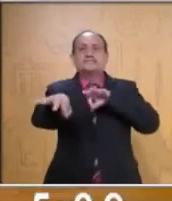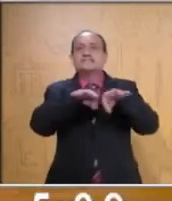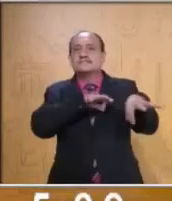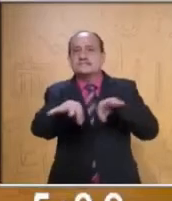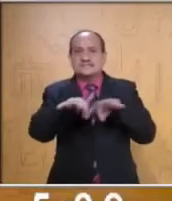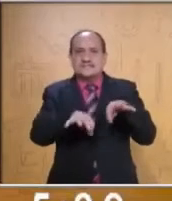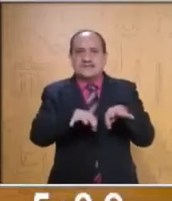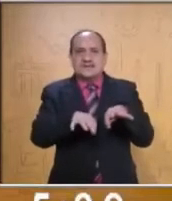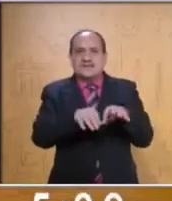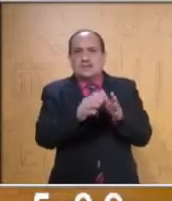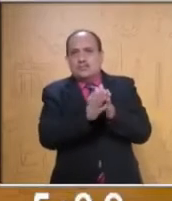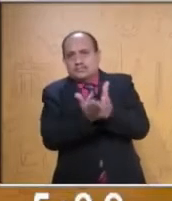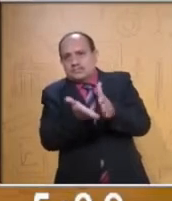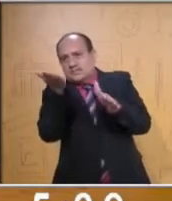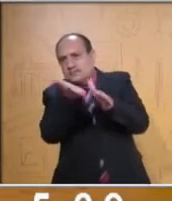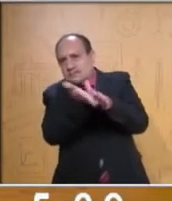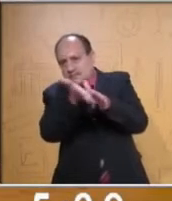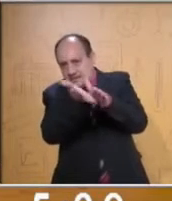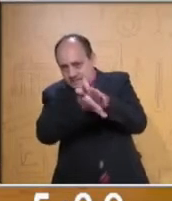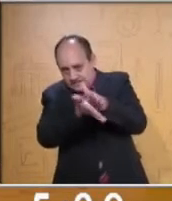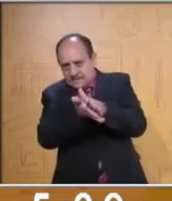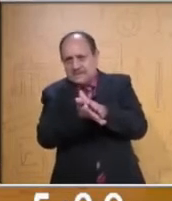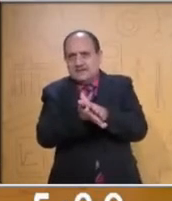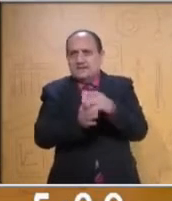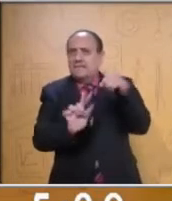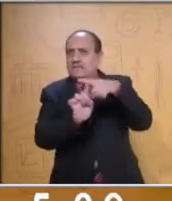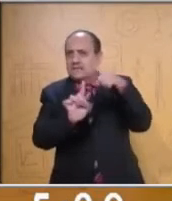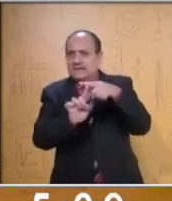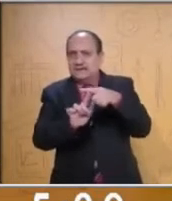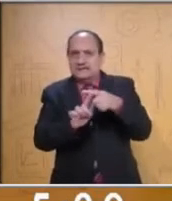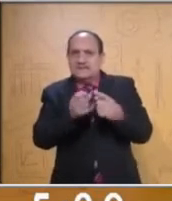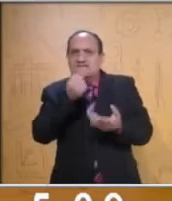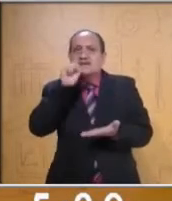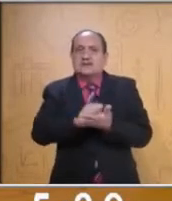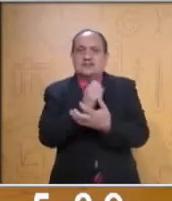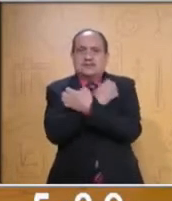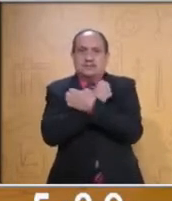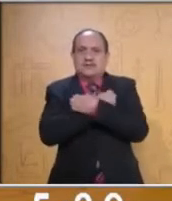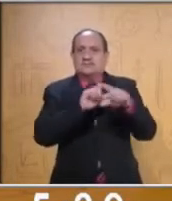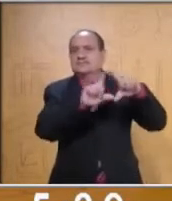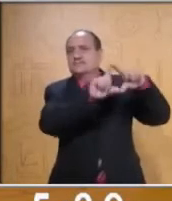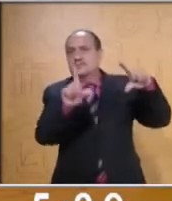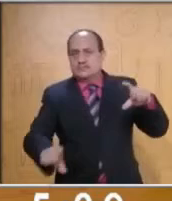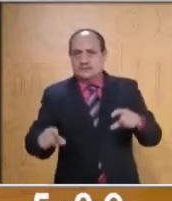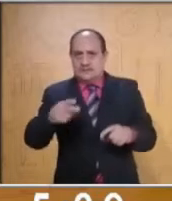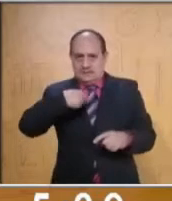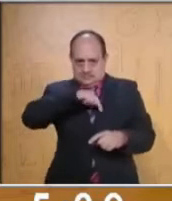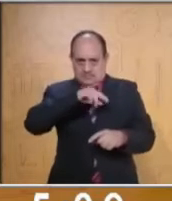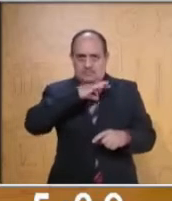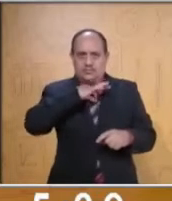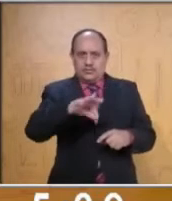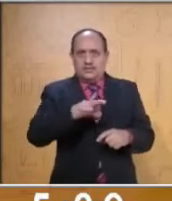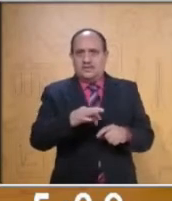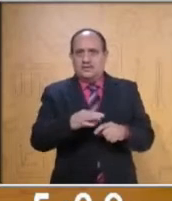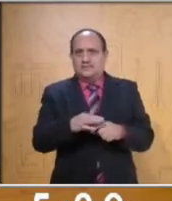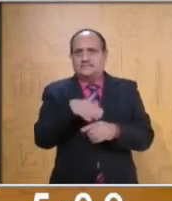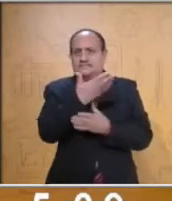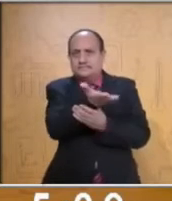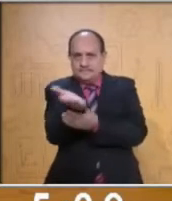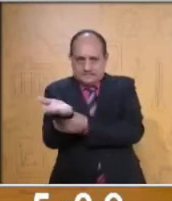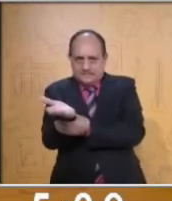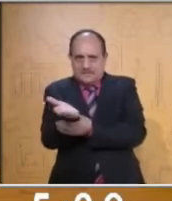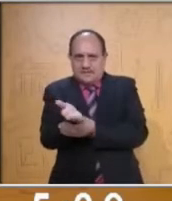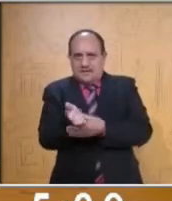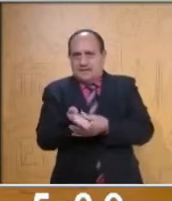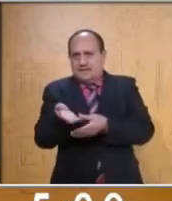con una carpeta de experiencias. Decía el secretario de Educación a nivel nacional que nosotros podíamos manejar